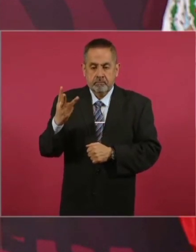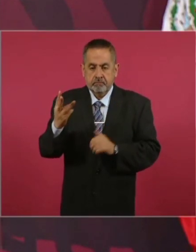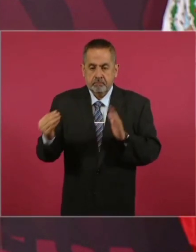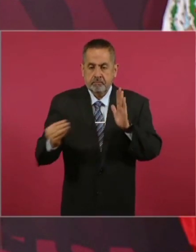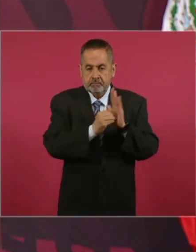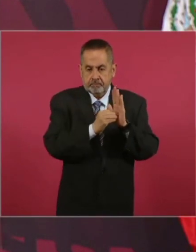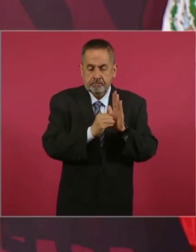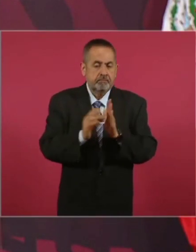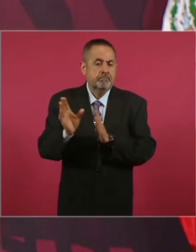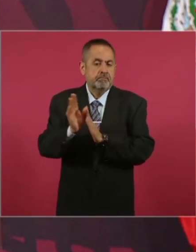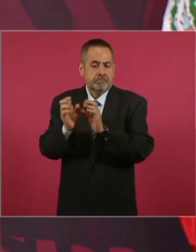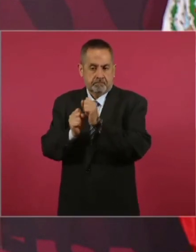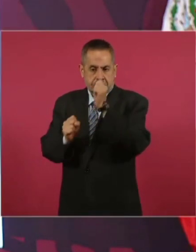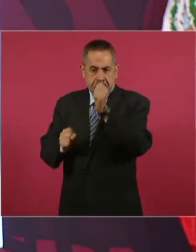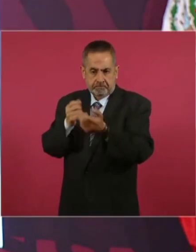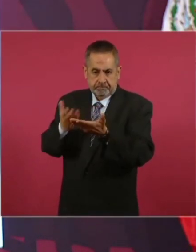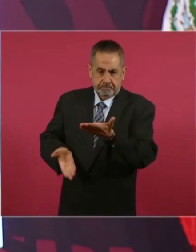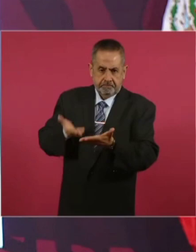de la Constitución.